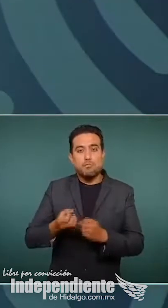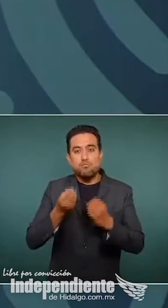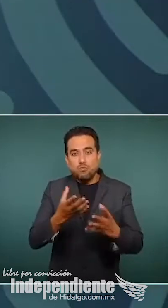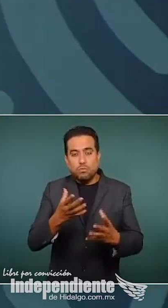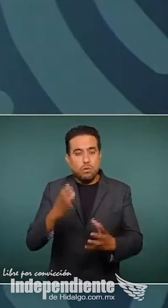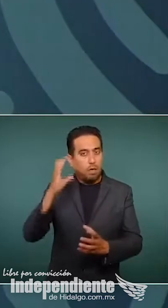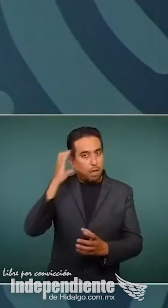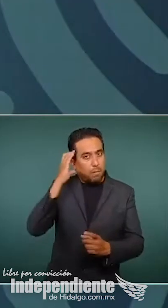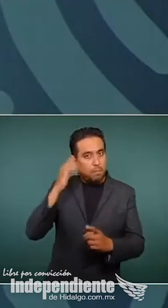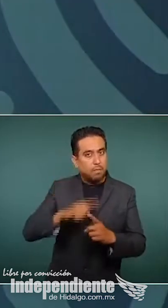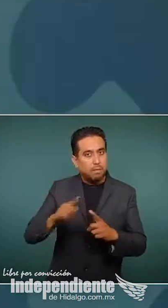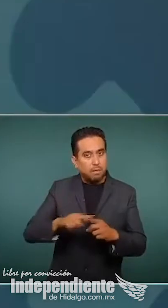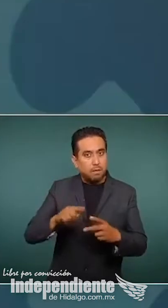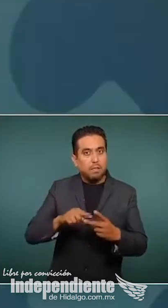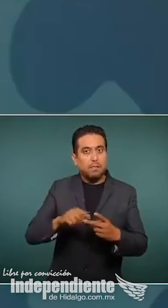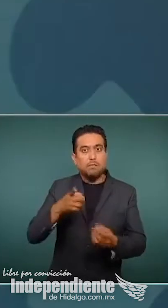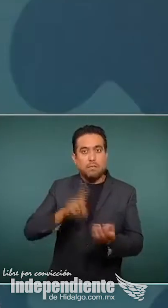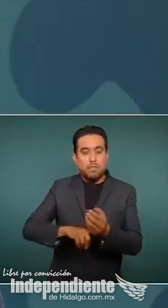ocupándose, sobre todo,